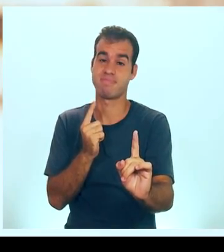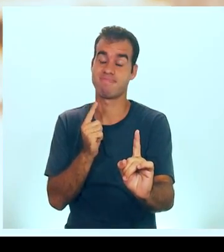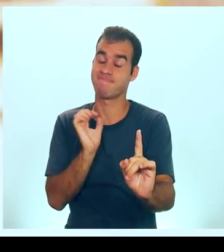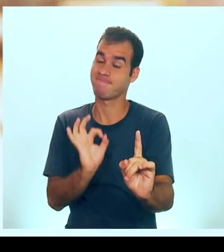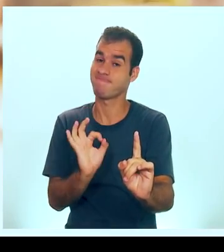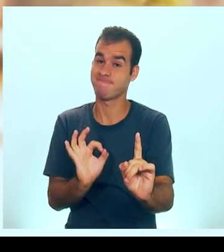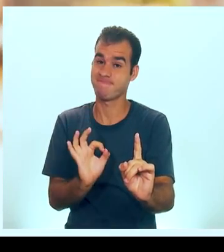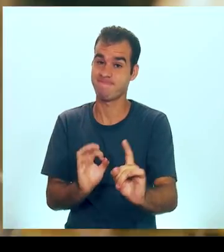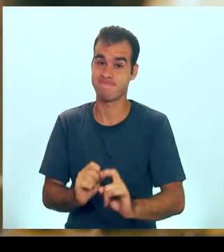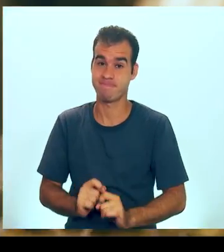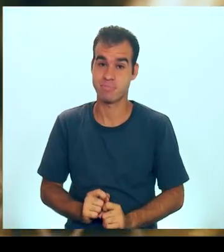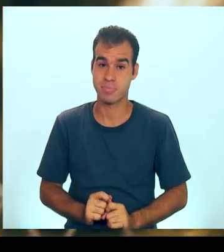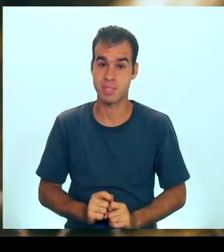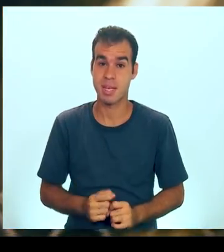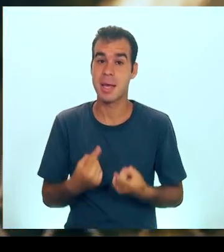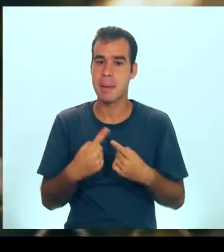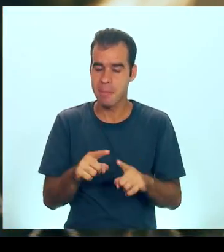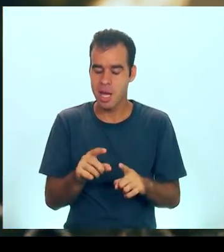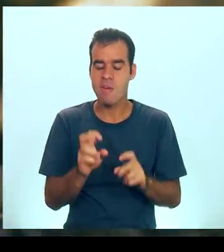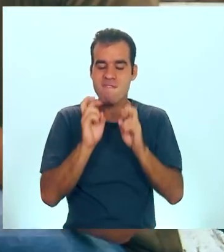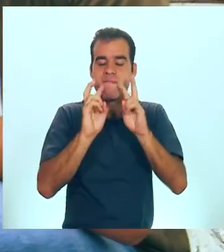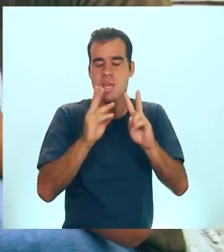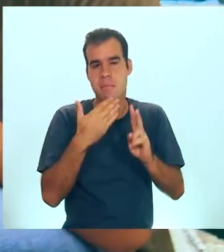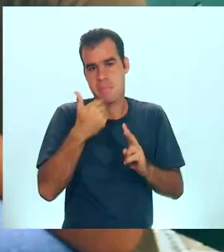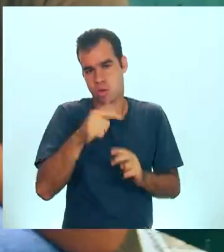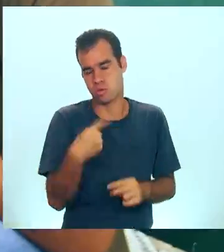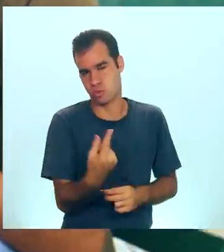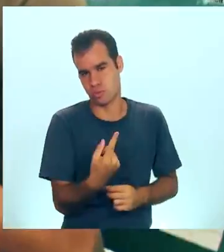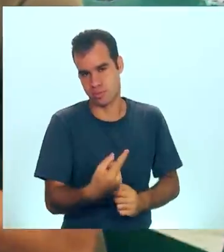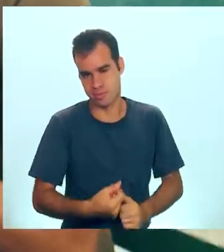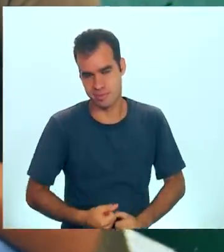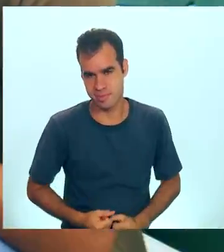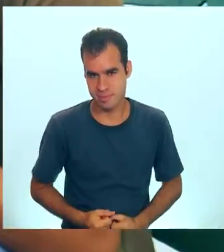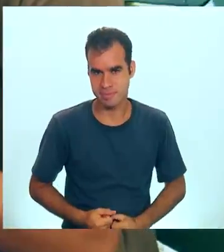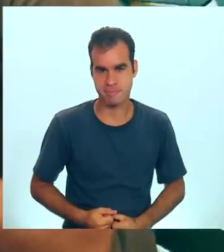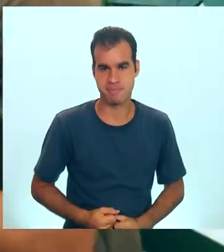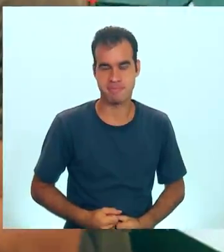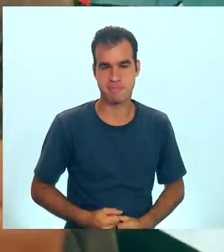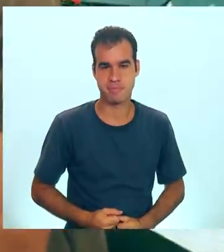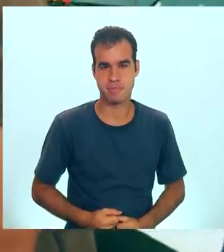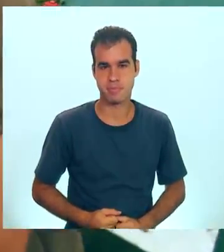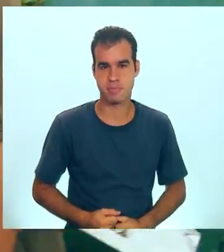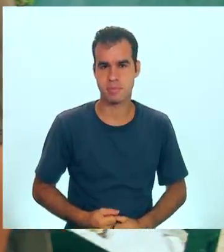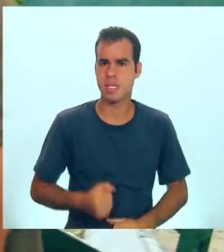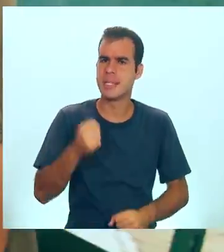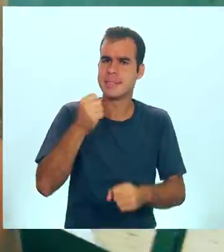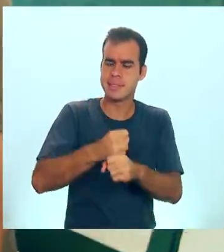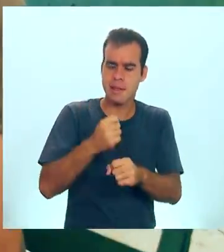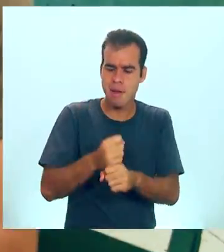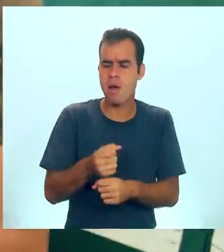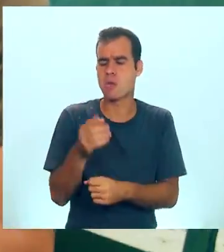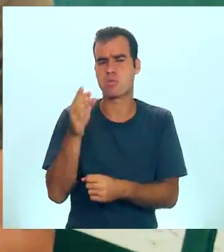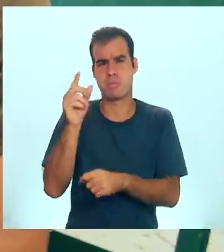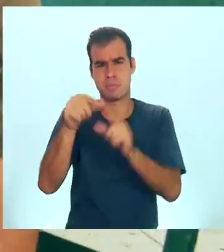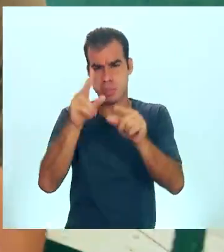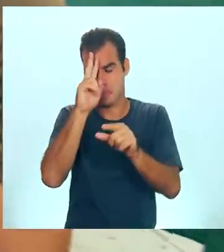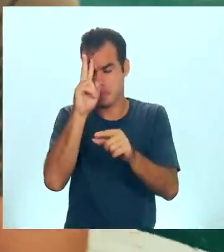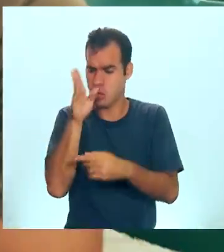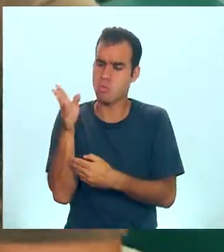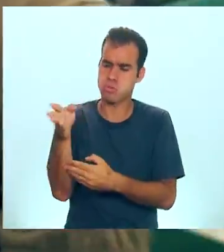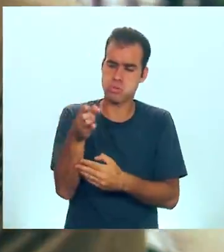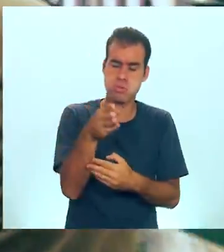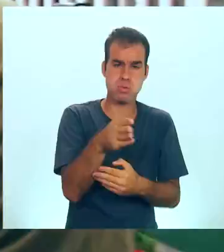de ti, pero nos salva la vida. En tareas como la pesquisa activa, el reordenamiento de las colas,